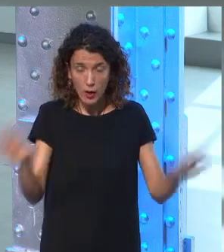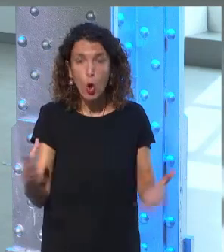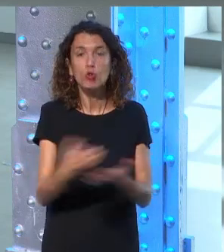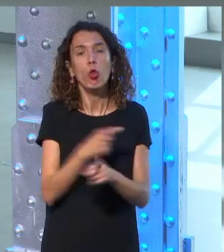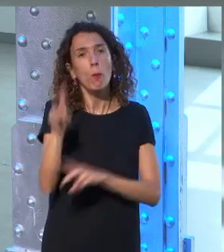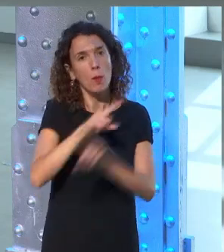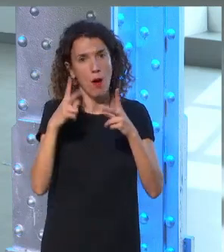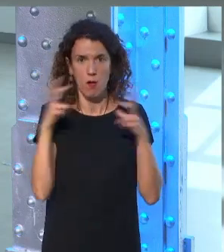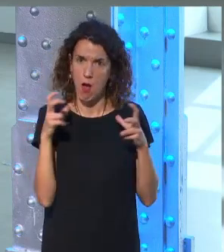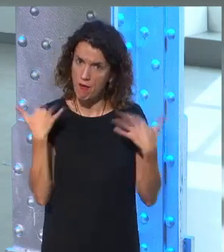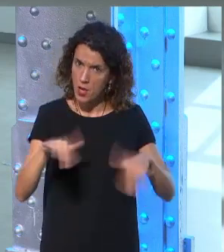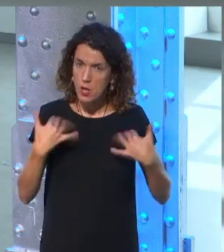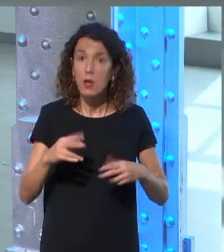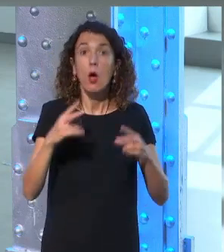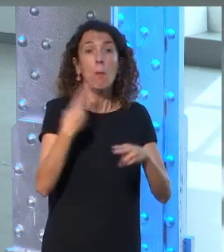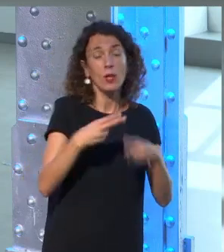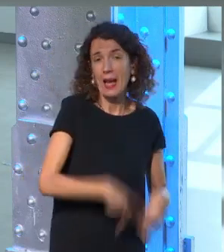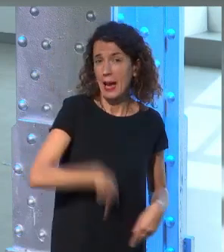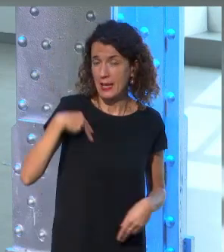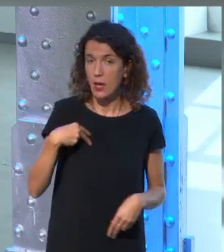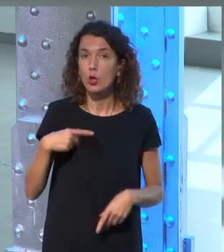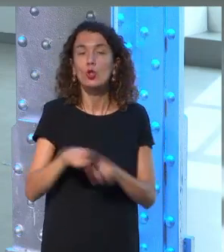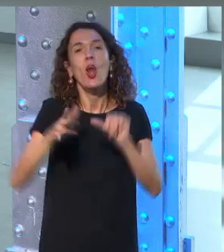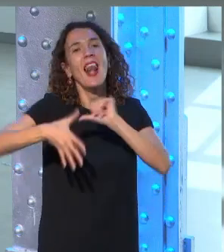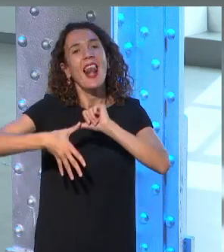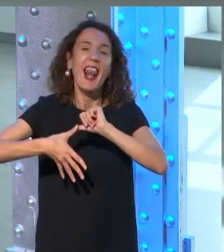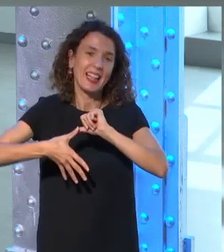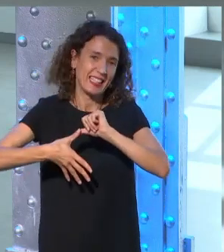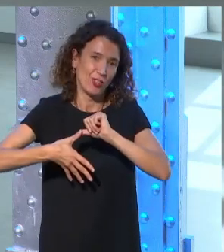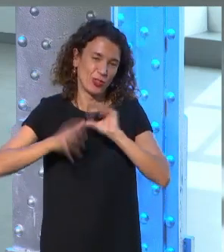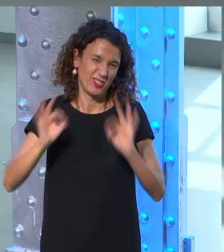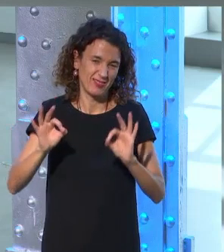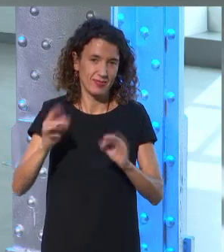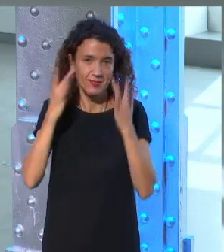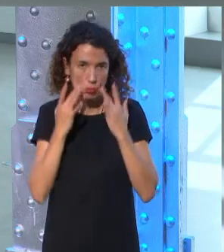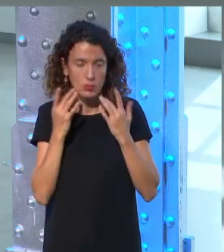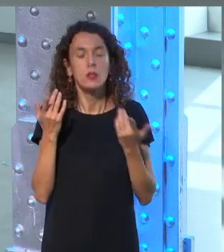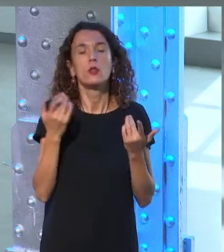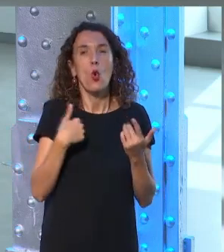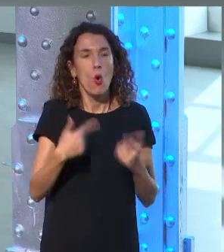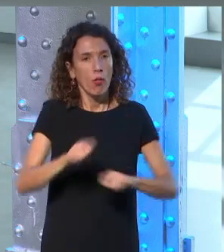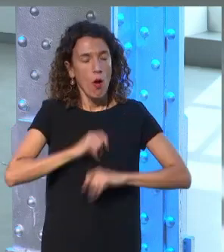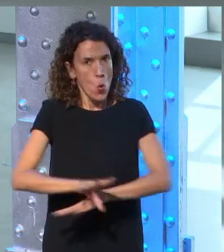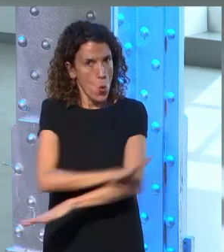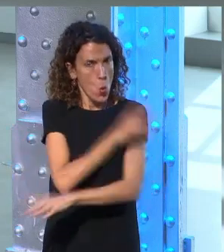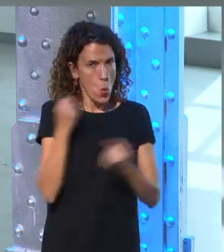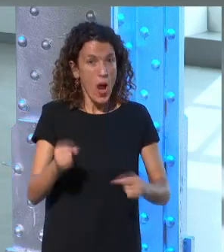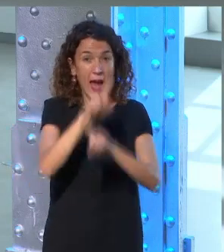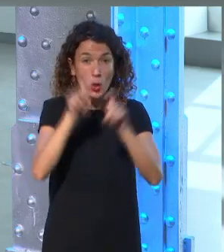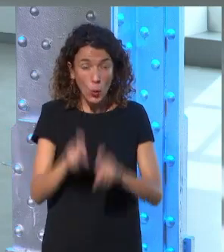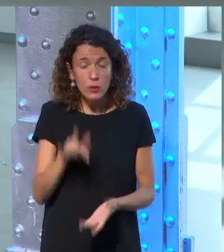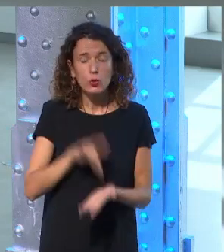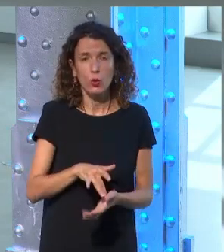un grave problema, no ya solo la clase política, sino en general. Somos latinos. El otro día me quedé espeluznado y ahora hago una encuesta